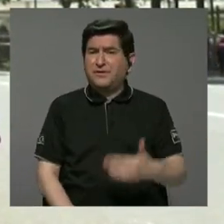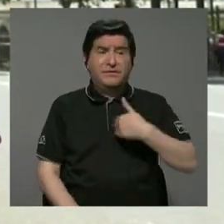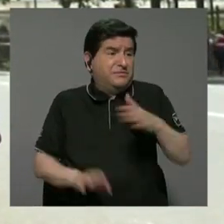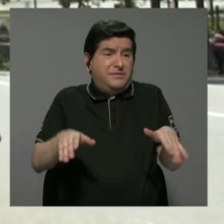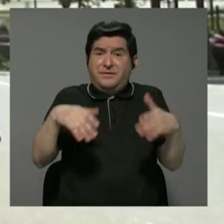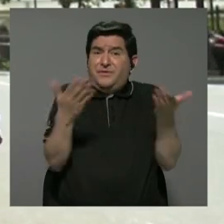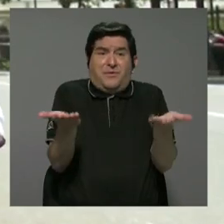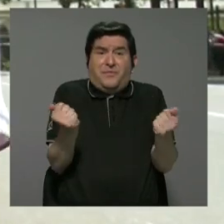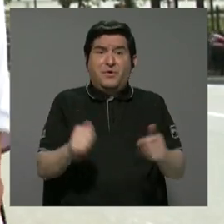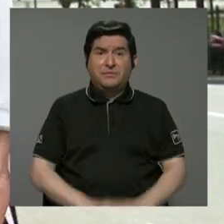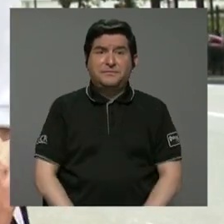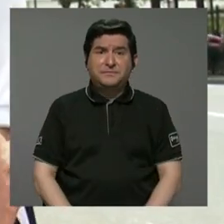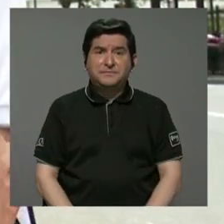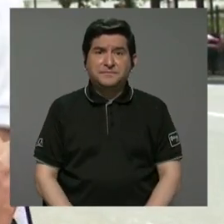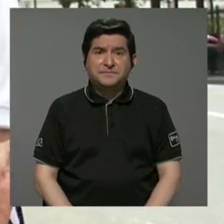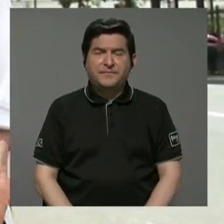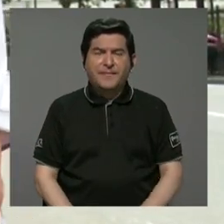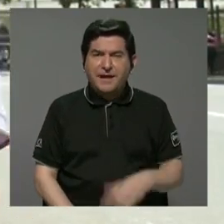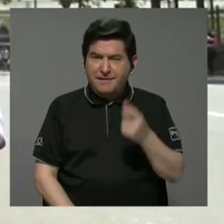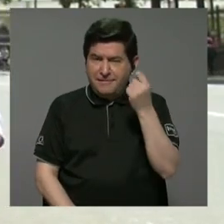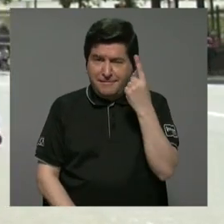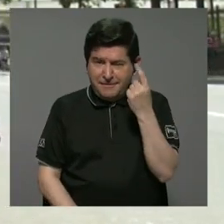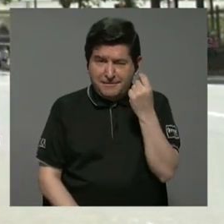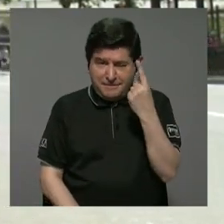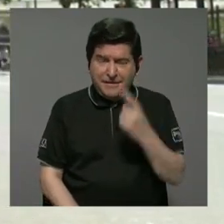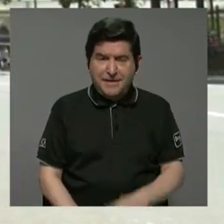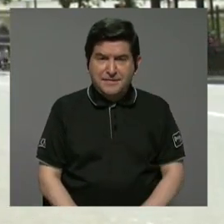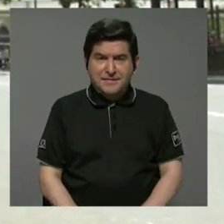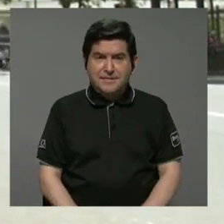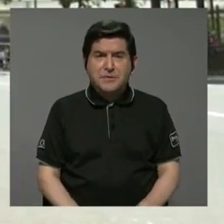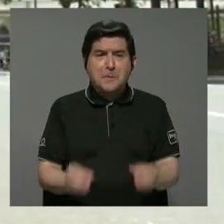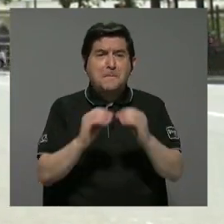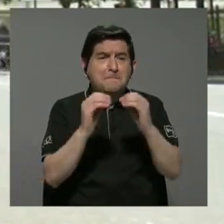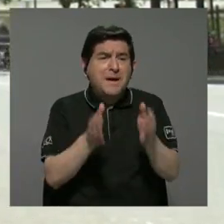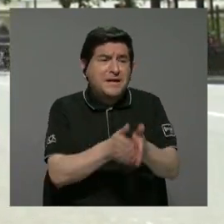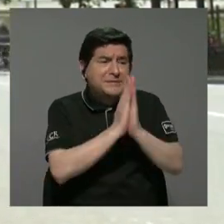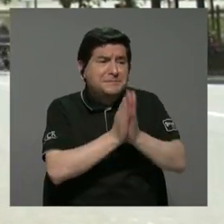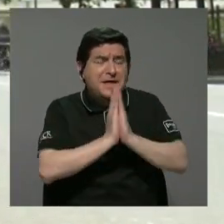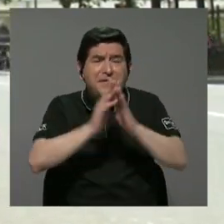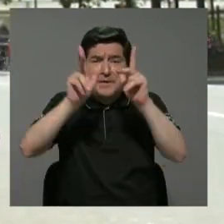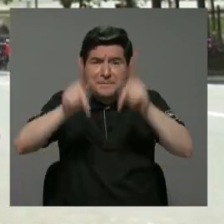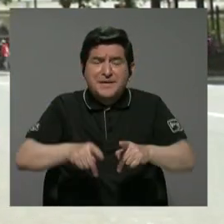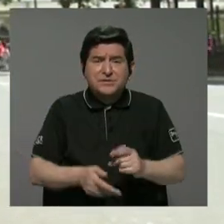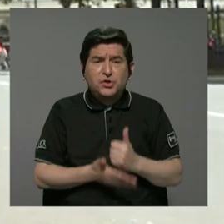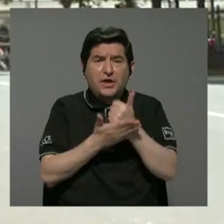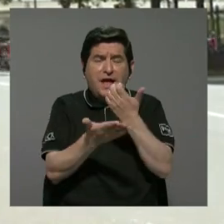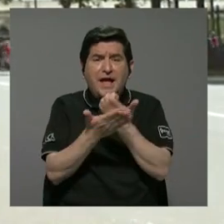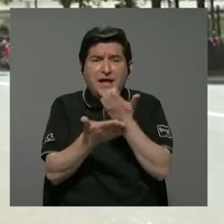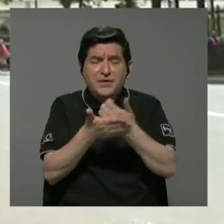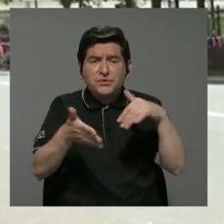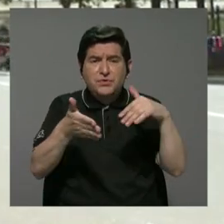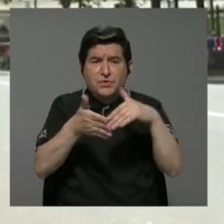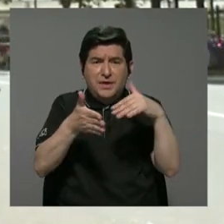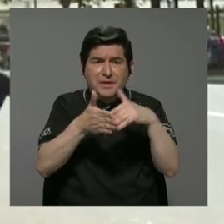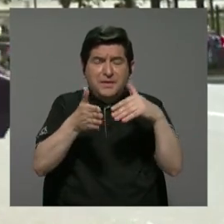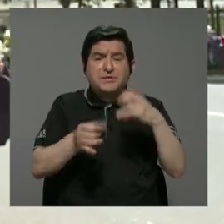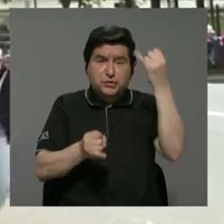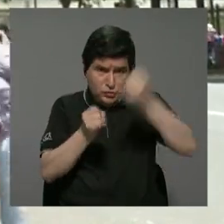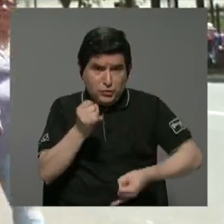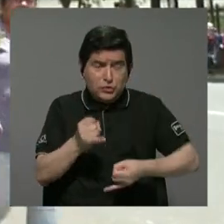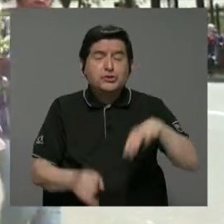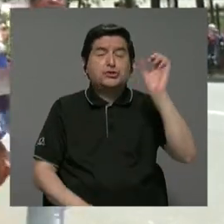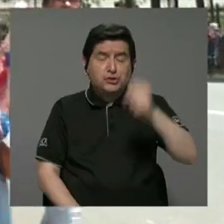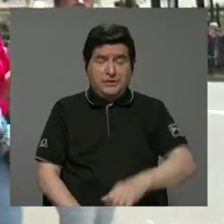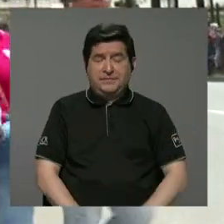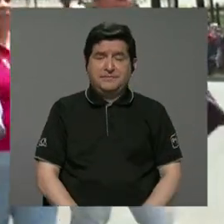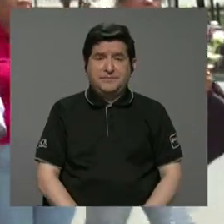cómo. Creo entenderle que cada vez hay más solicitudes de gente pidiendo beca para concluir sus estudios. Es correcto,